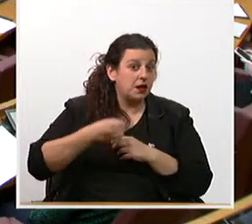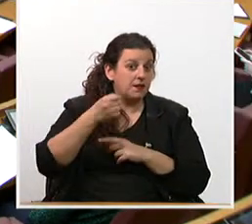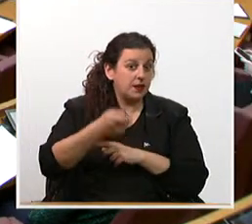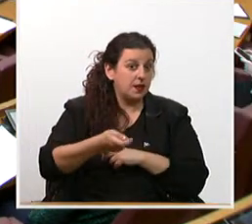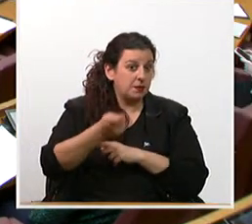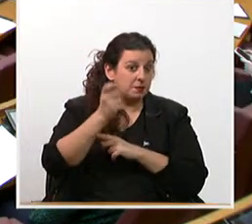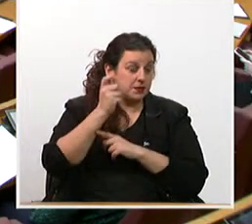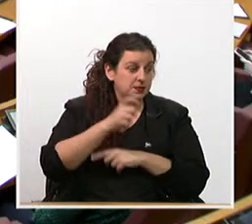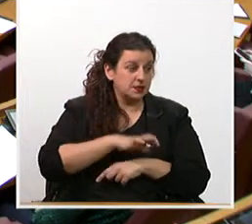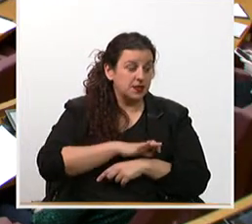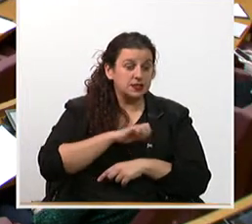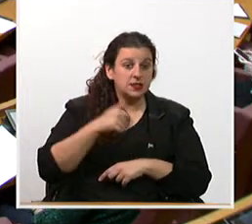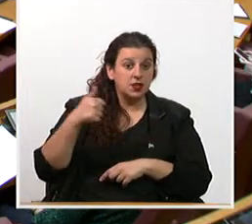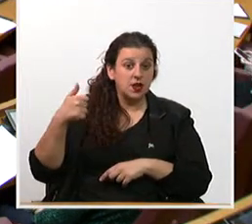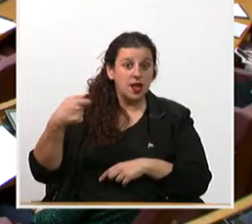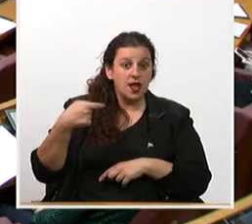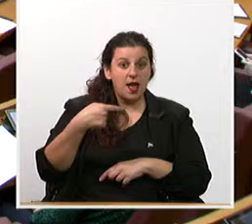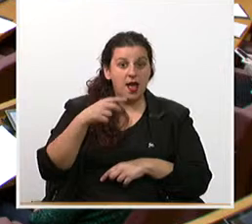Aguirre